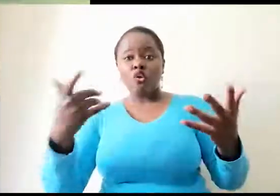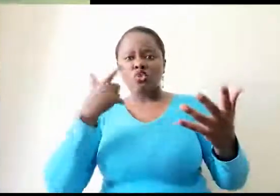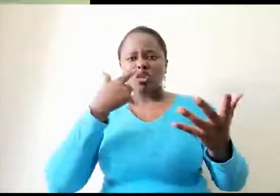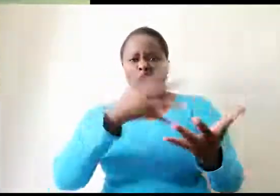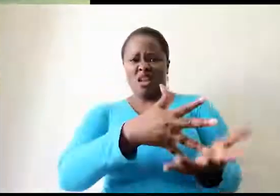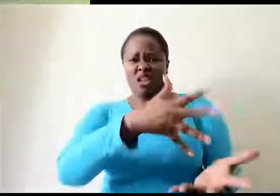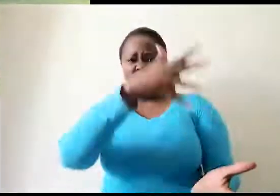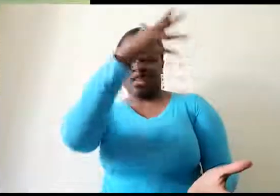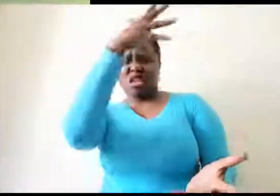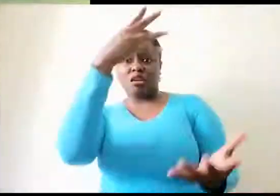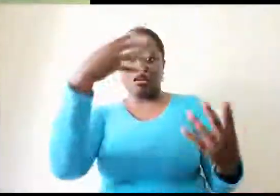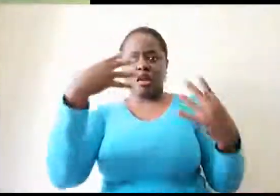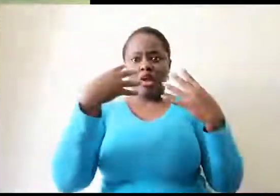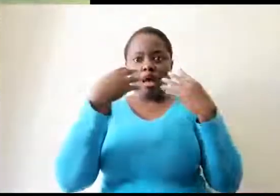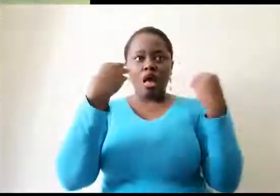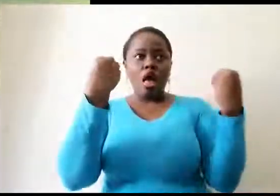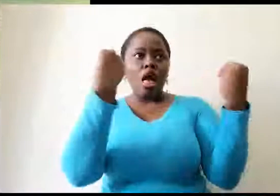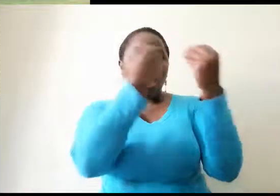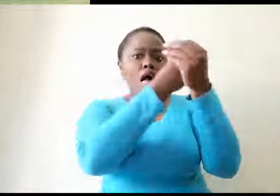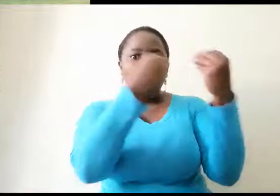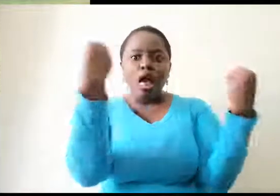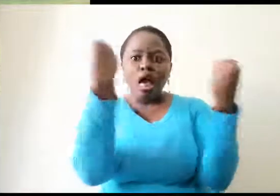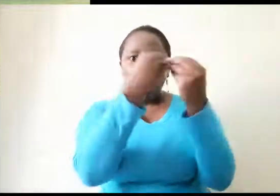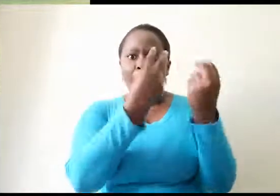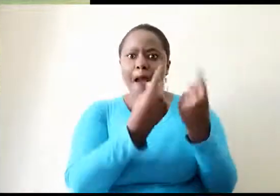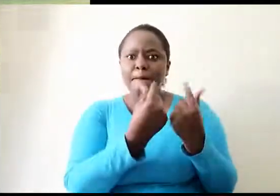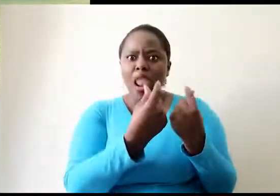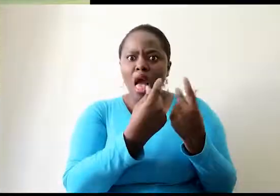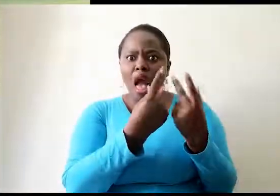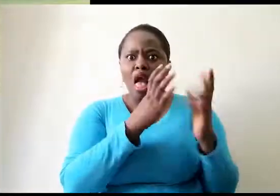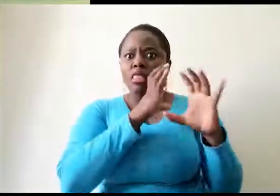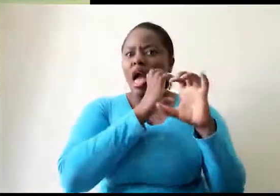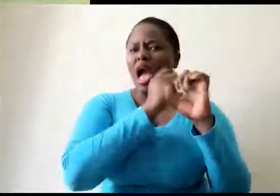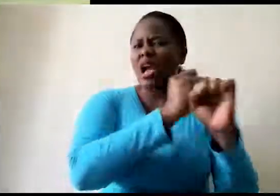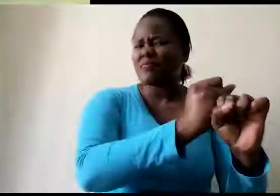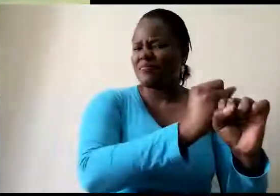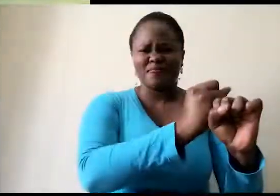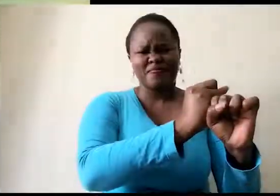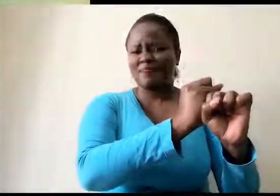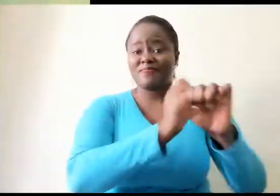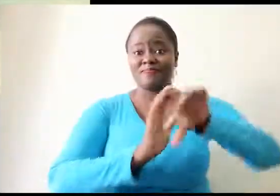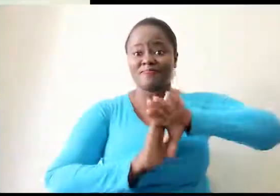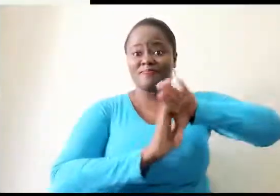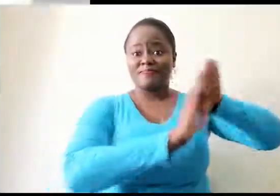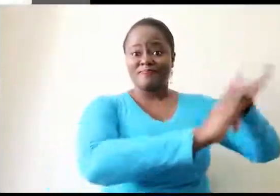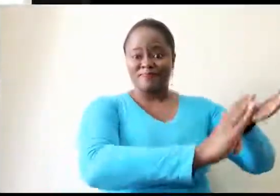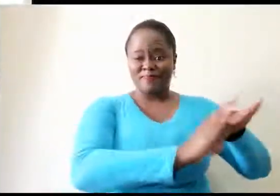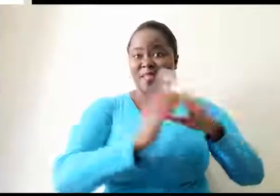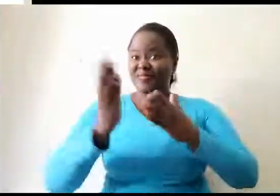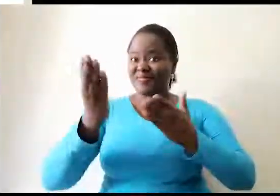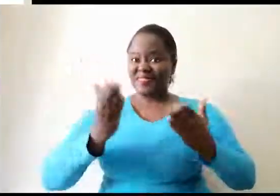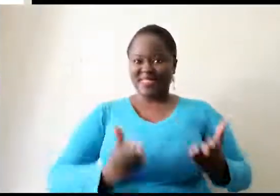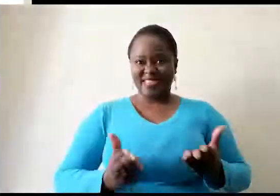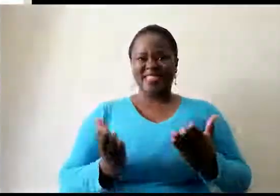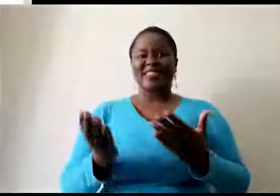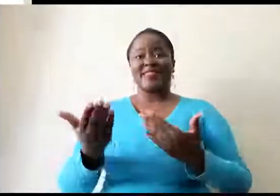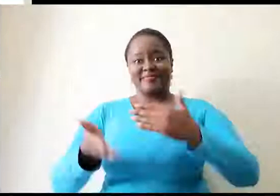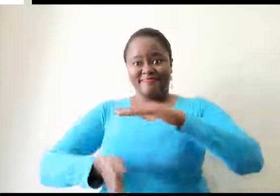que bienvenidos, vamos a profundizar un poco más sobre este gran filósofo del periodo helenístico.